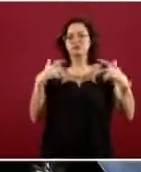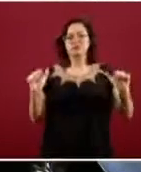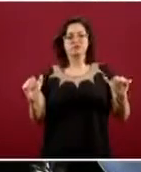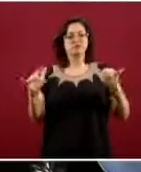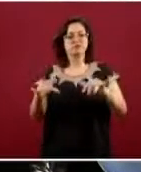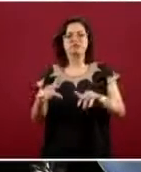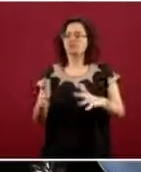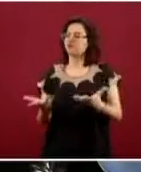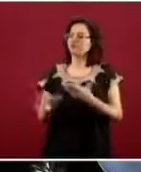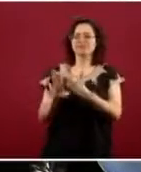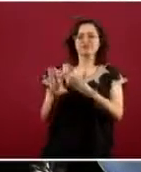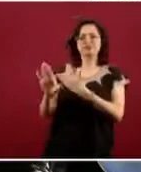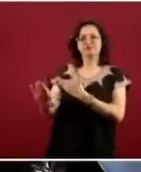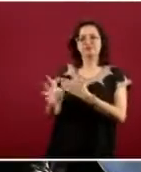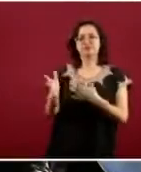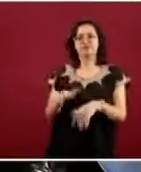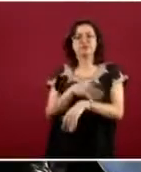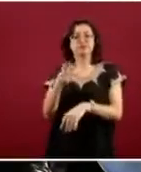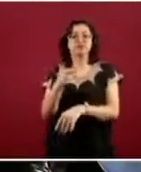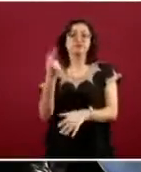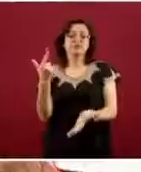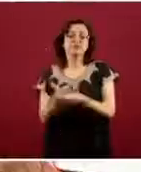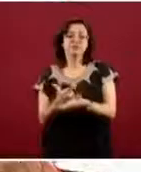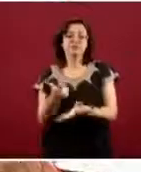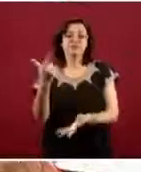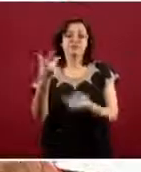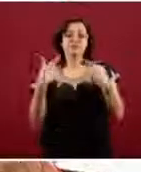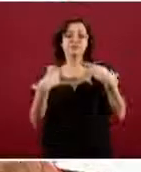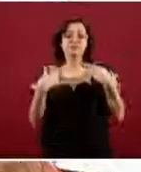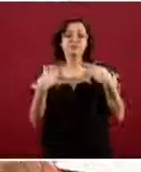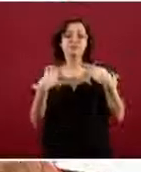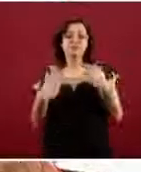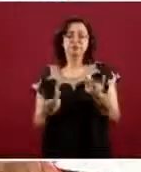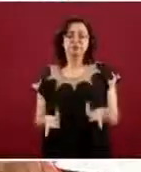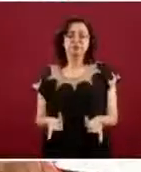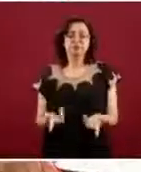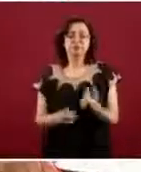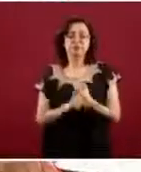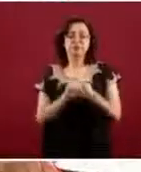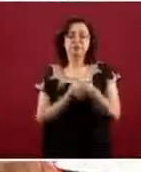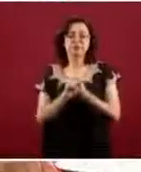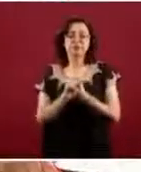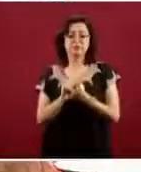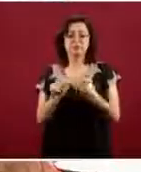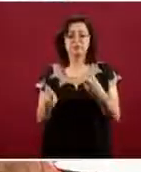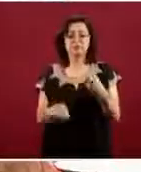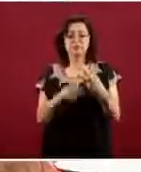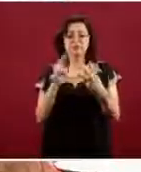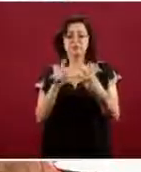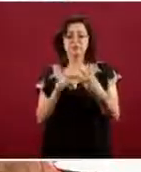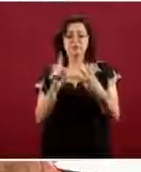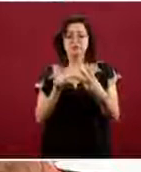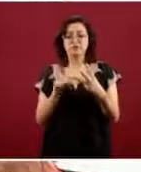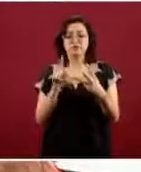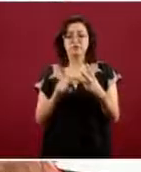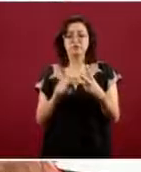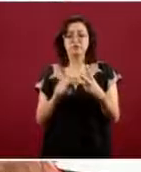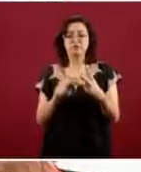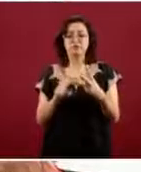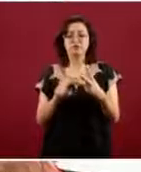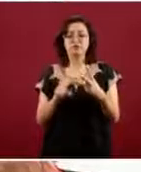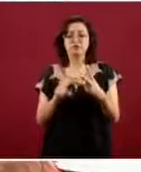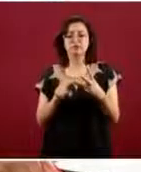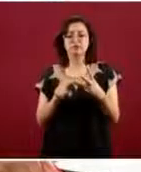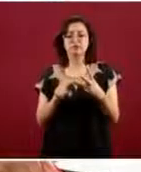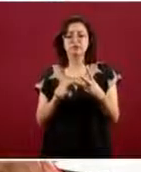que sin duda alguna ponen en riesgo a la población. Y la otra pregunta que tengo es un poco más técnica. Entiendo